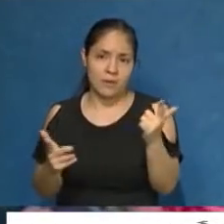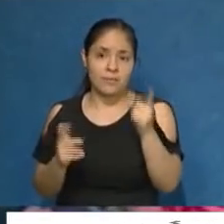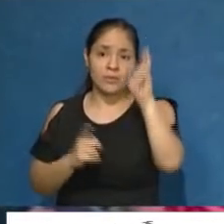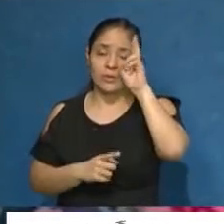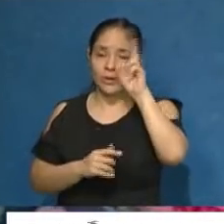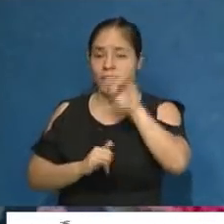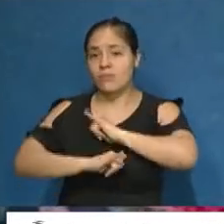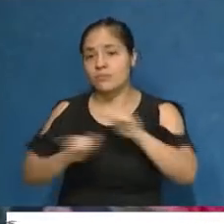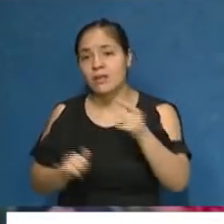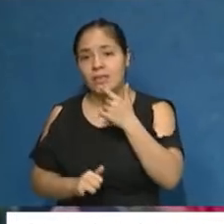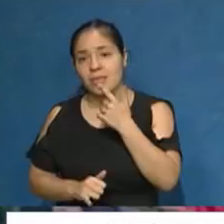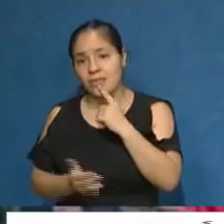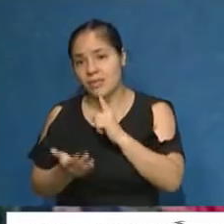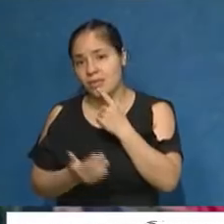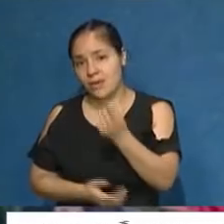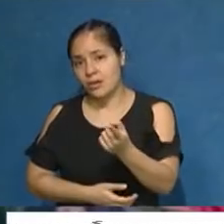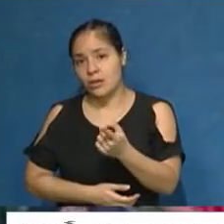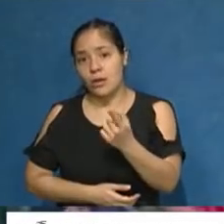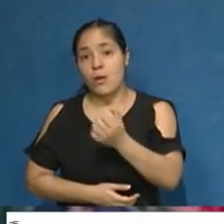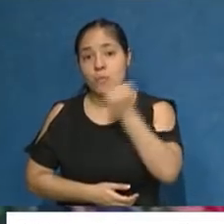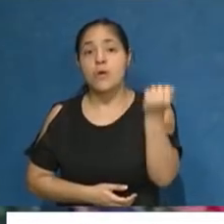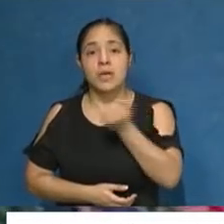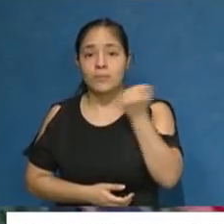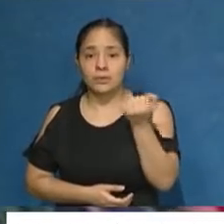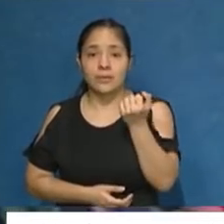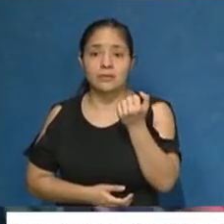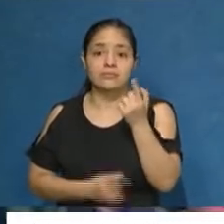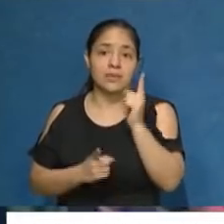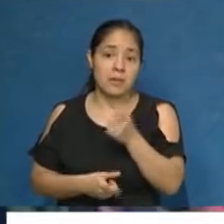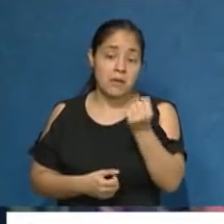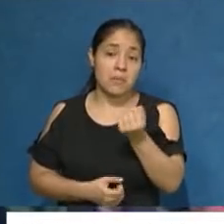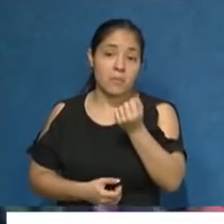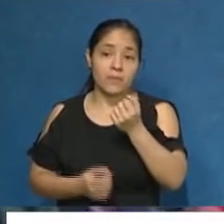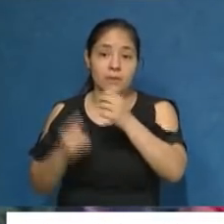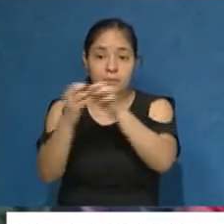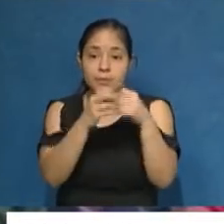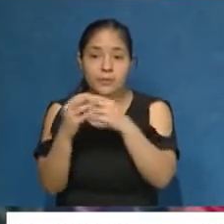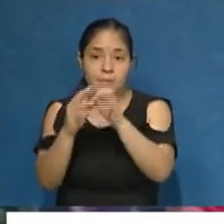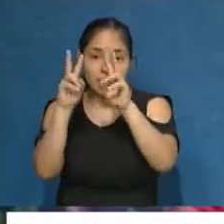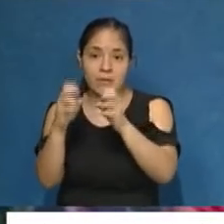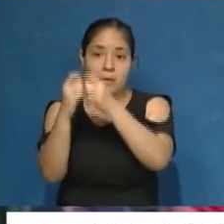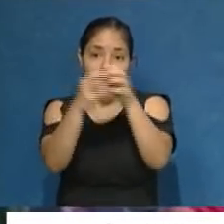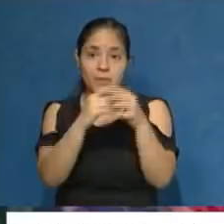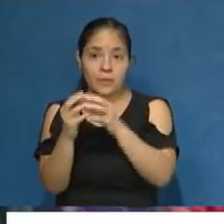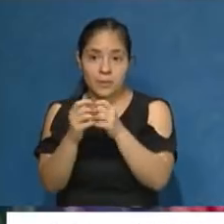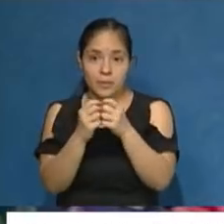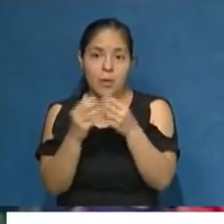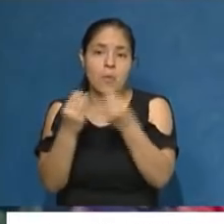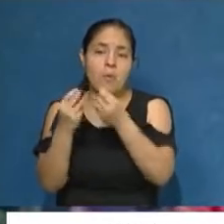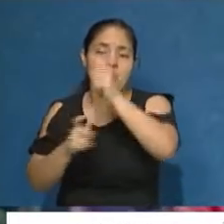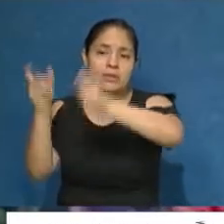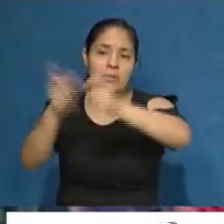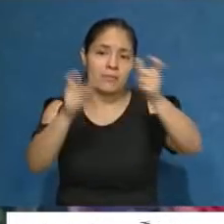gobernador, estamos muy a favor de que se discuta sobre estos temas. Y la verdad que ha sido un debate muy rico, está siendo un debate muy rico, con mucha